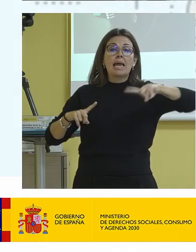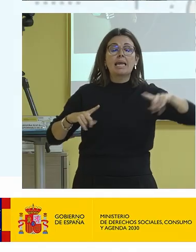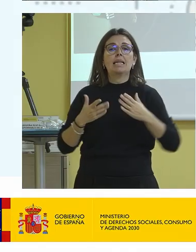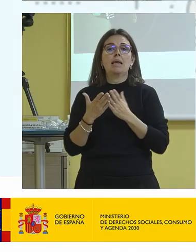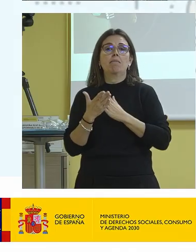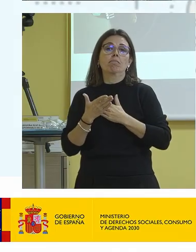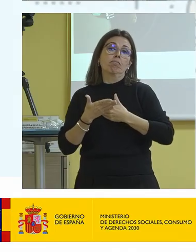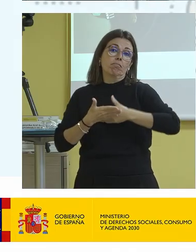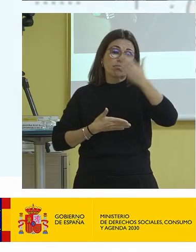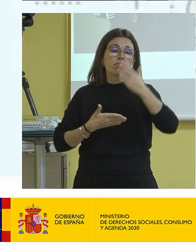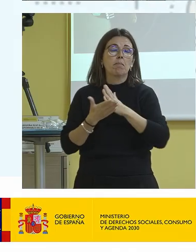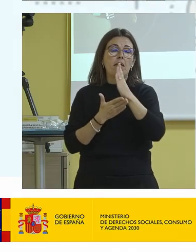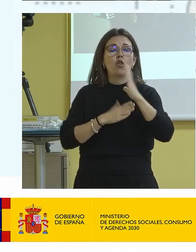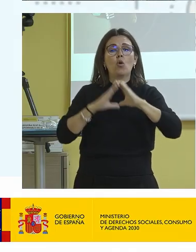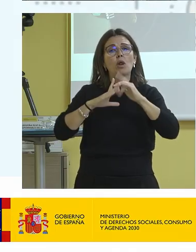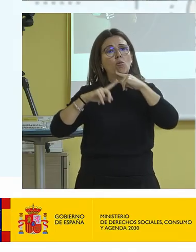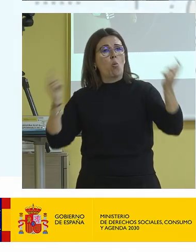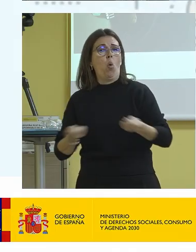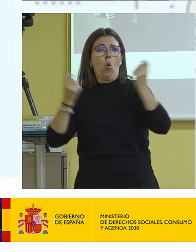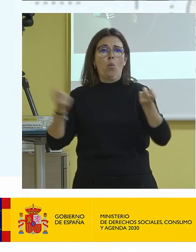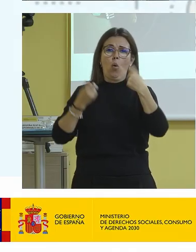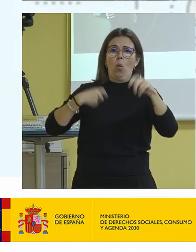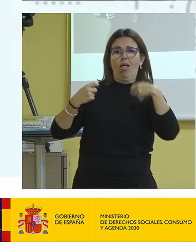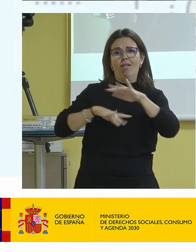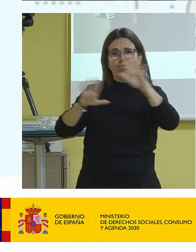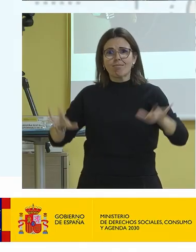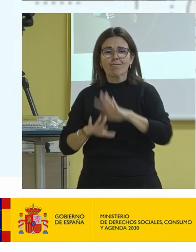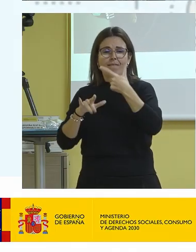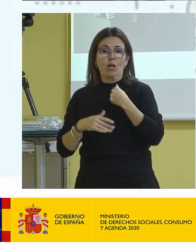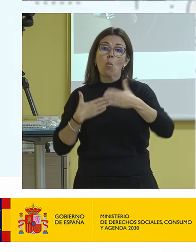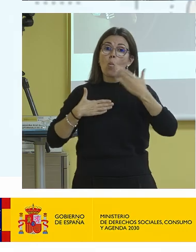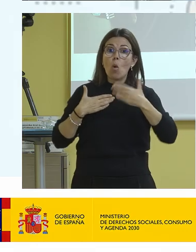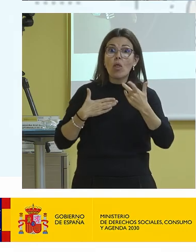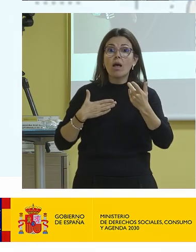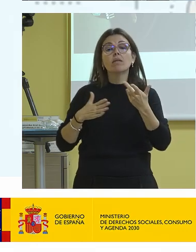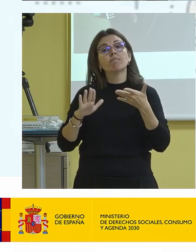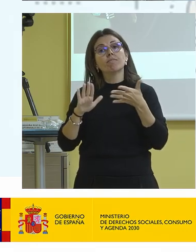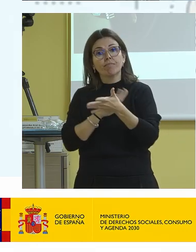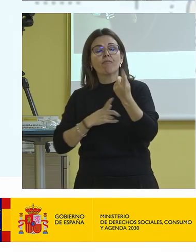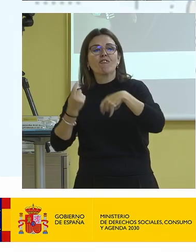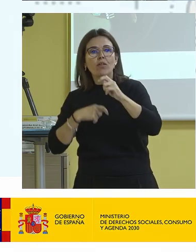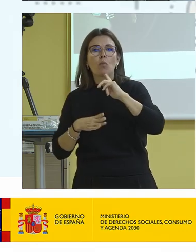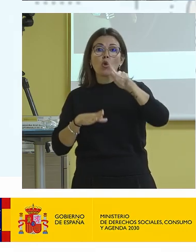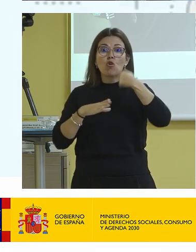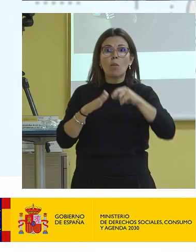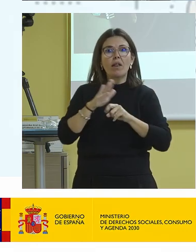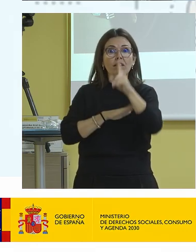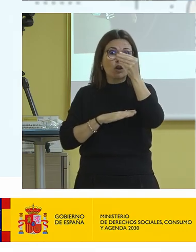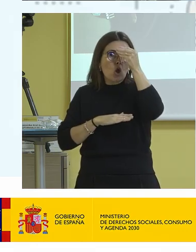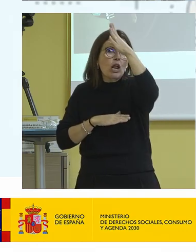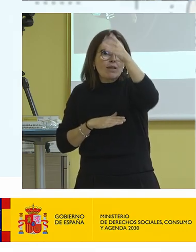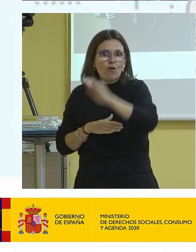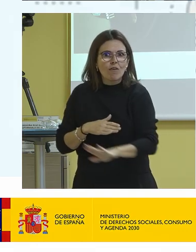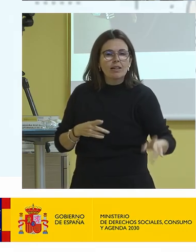en un entorno al que le gusta mucho vender, ¿vale? Y si algo está de moda, vende. Entonces, yogures para el desarrollo cognitivo